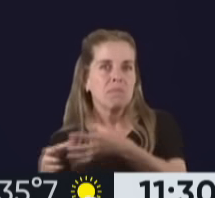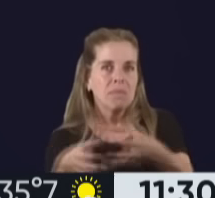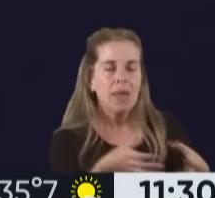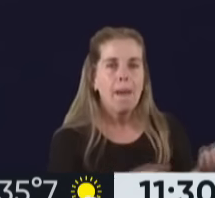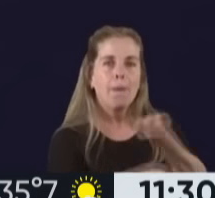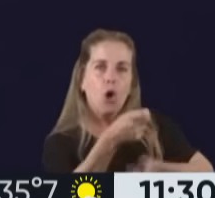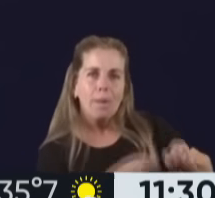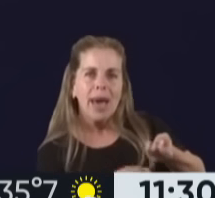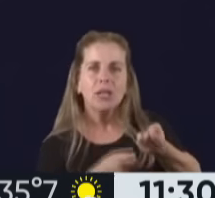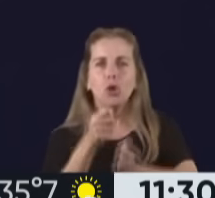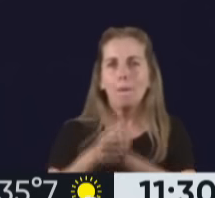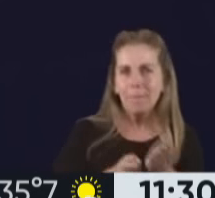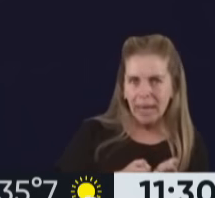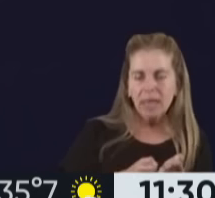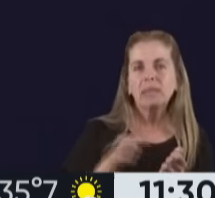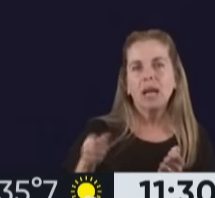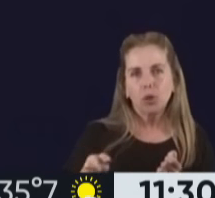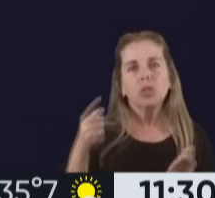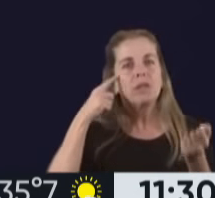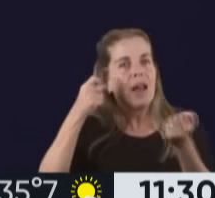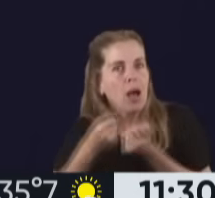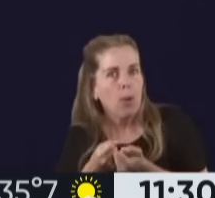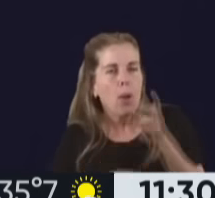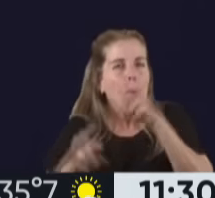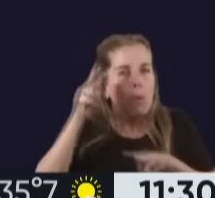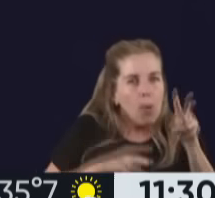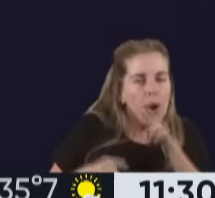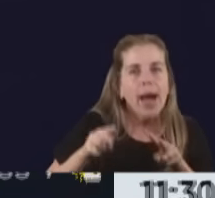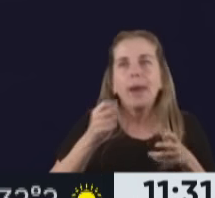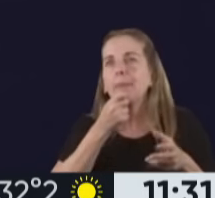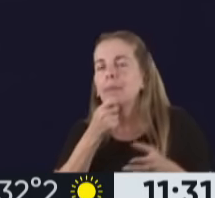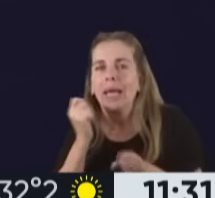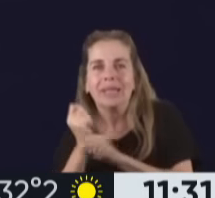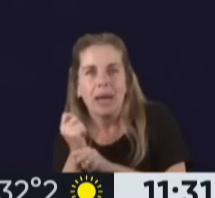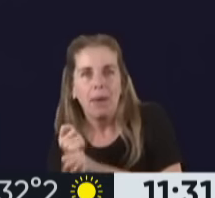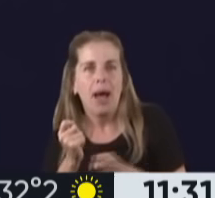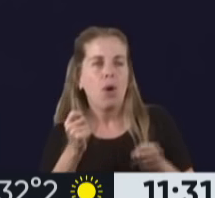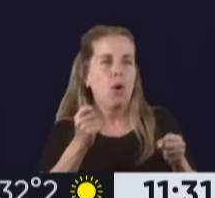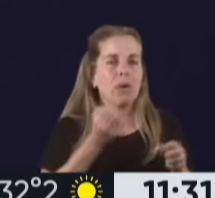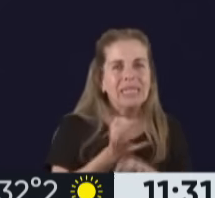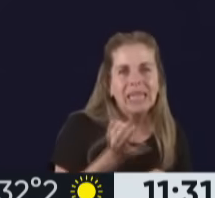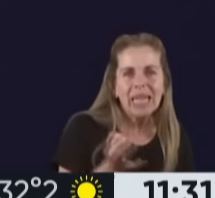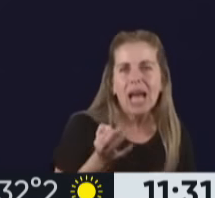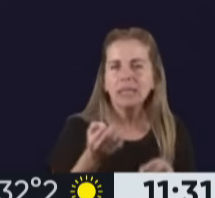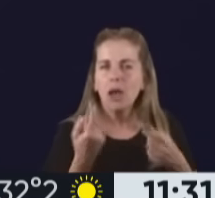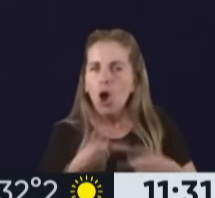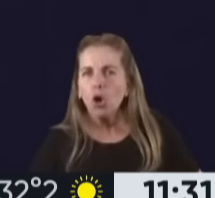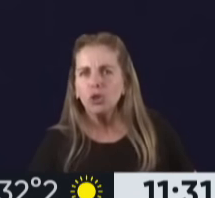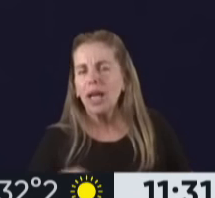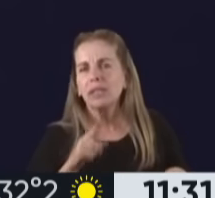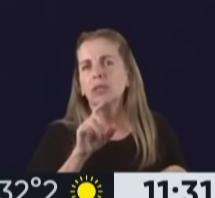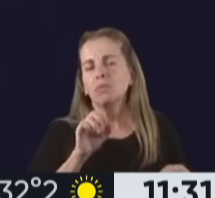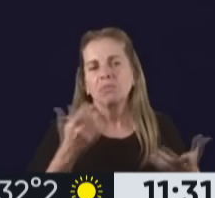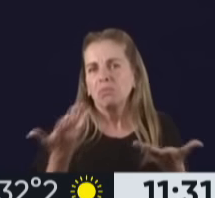responder a las demandas del mercado laboral se van a combinar oficios tradicionales con las competencias relacionadas